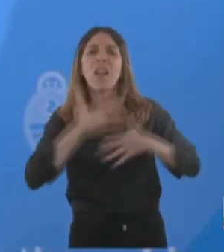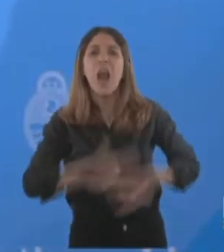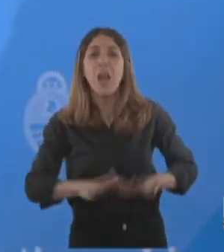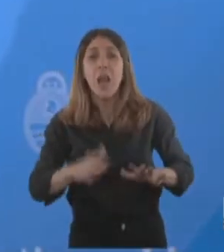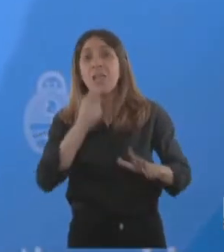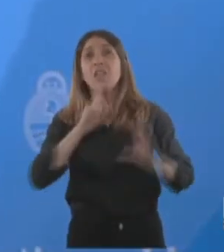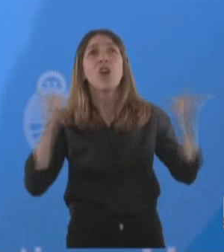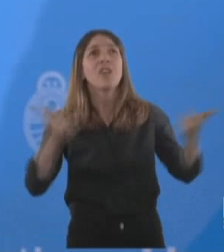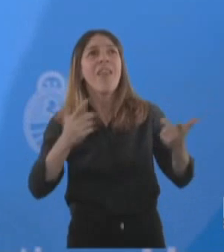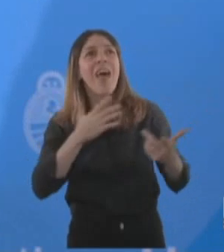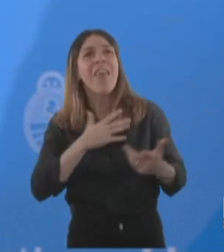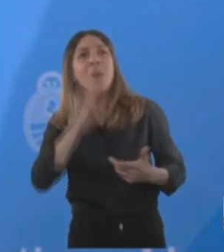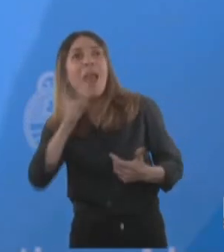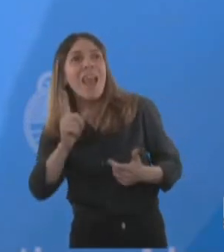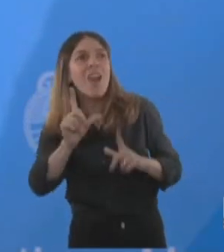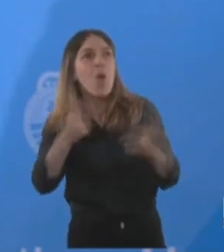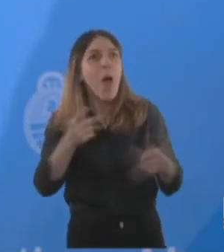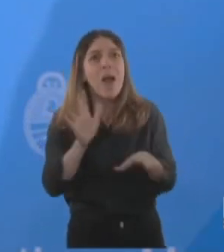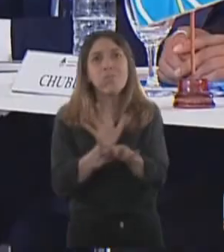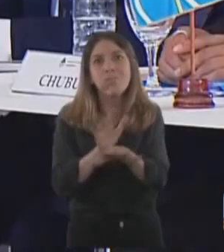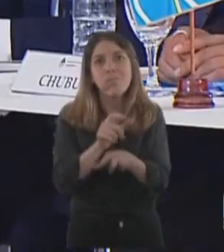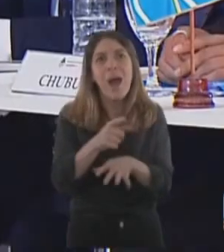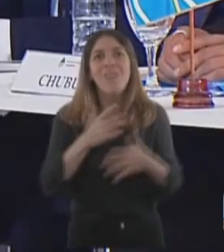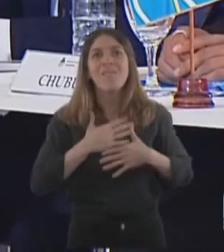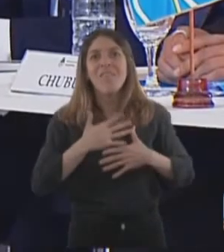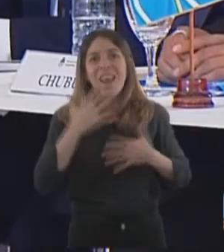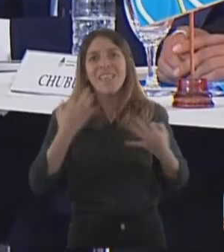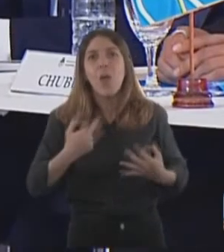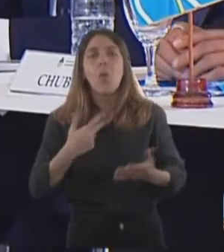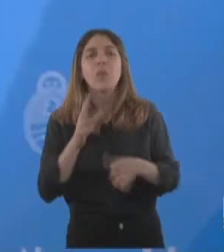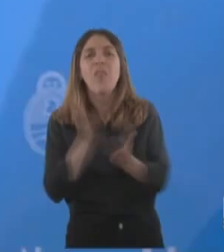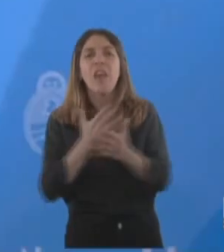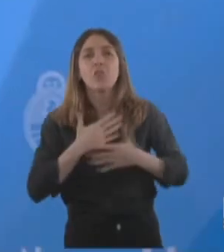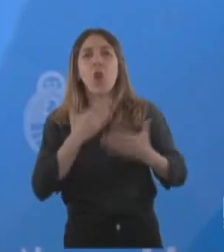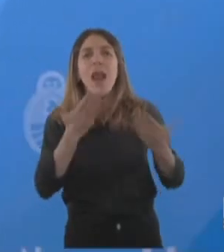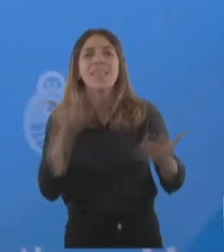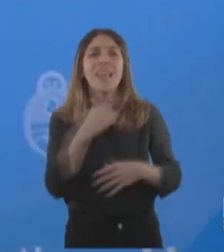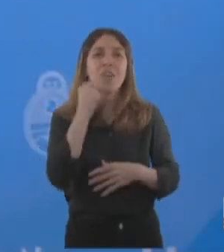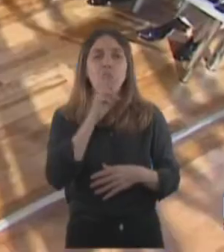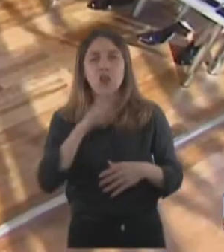en una sociedad es también un derecho humano. Muchas gracias a todos y todas.